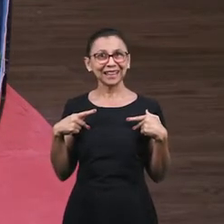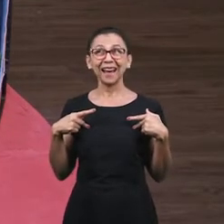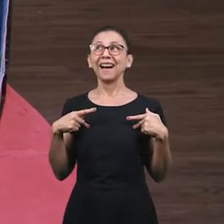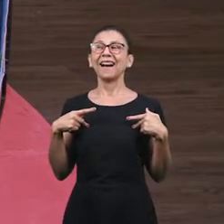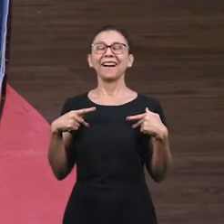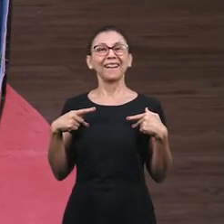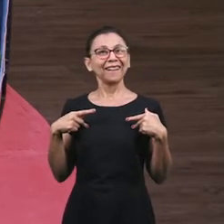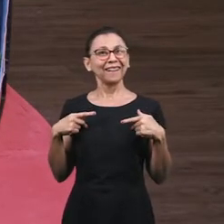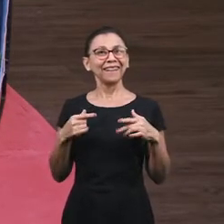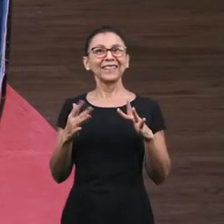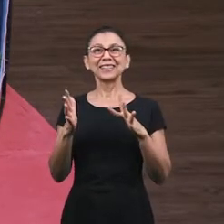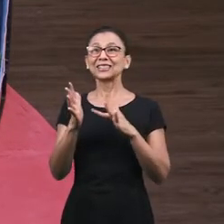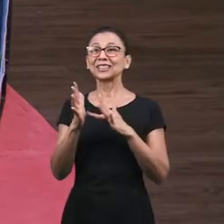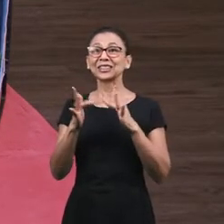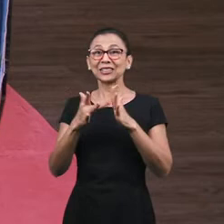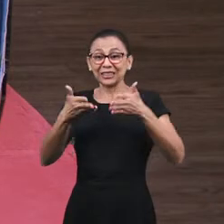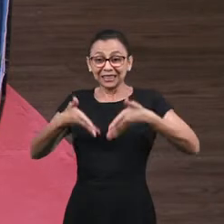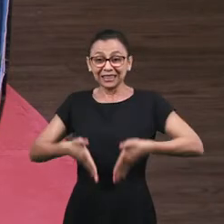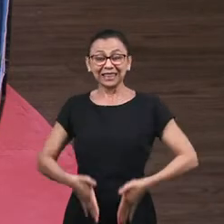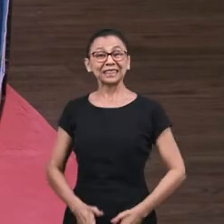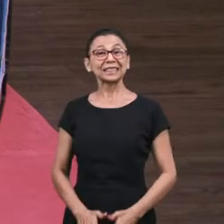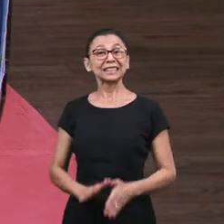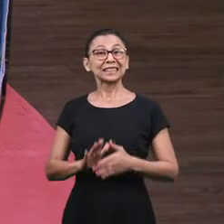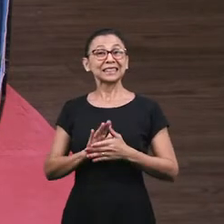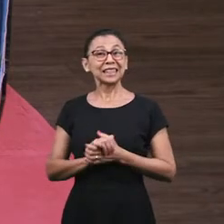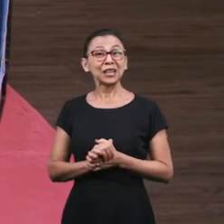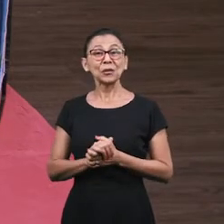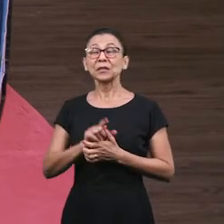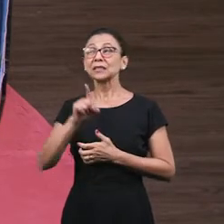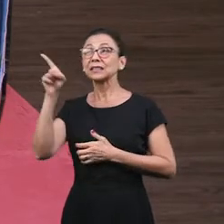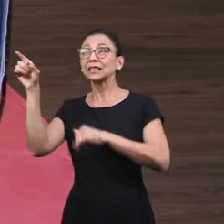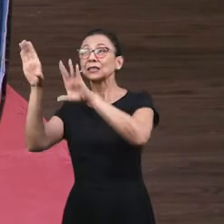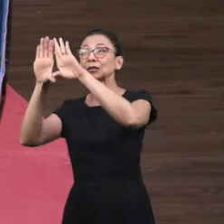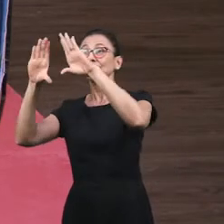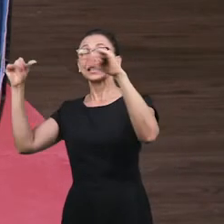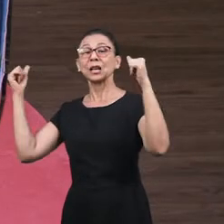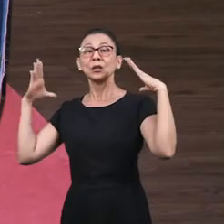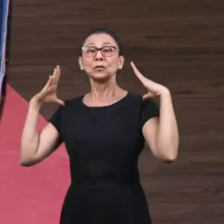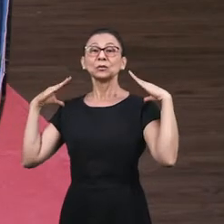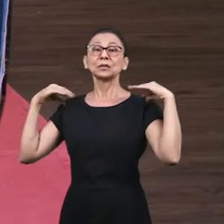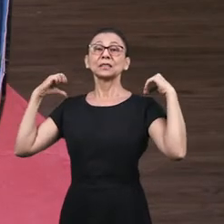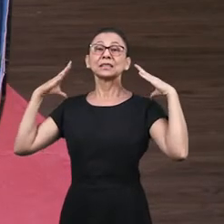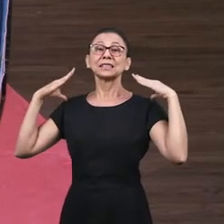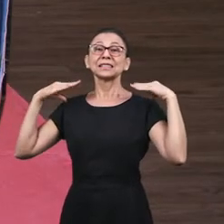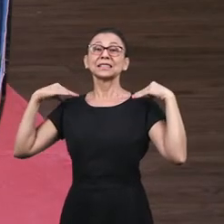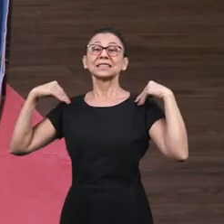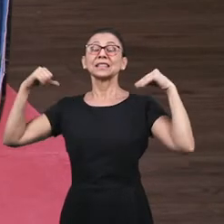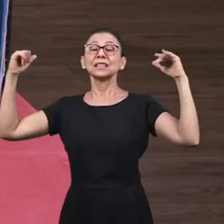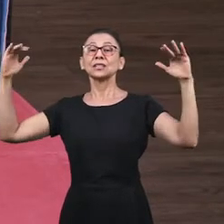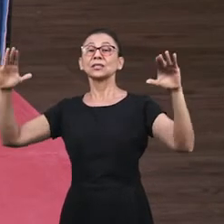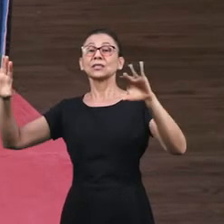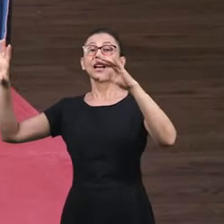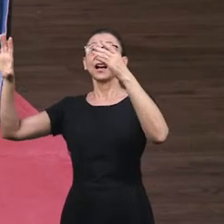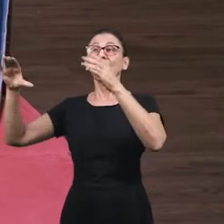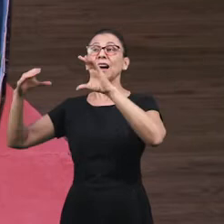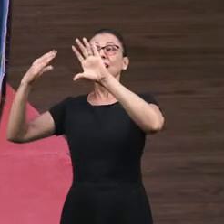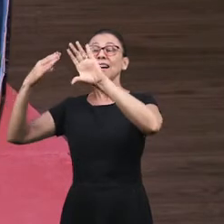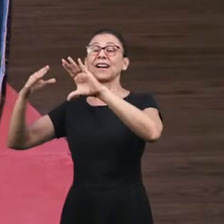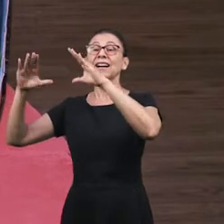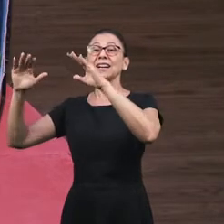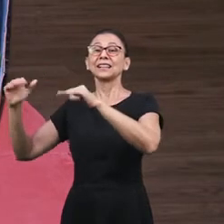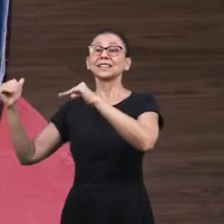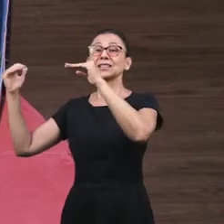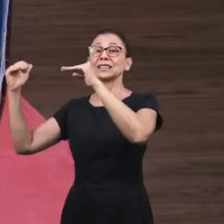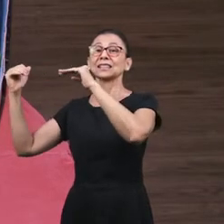Cuando Jesús nació, los ángeles alabaron a Dios del cielo. Y el ángel les dijo así a